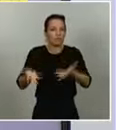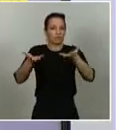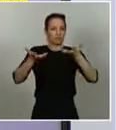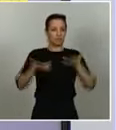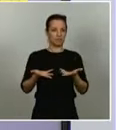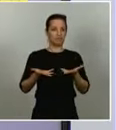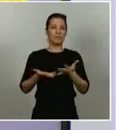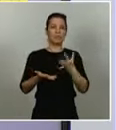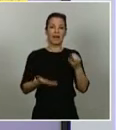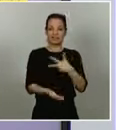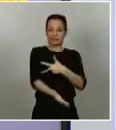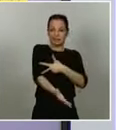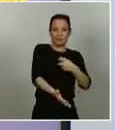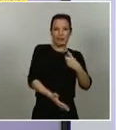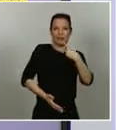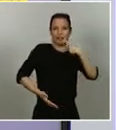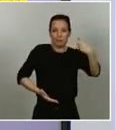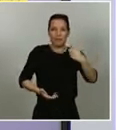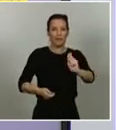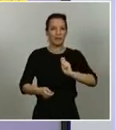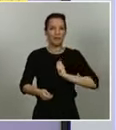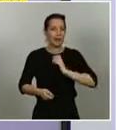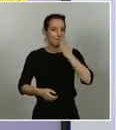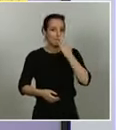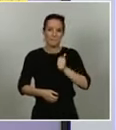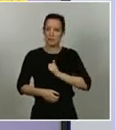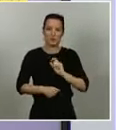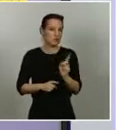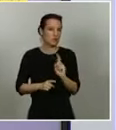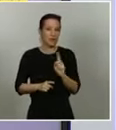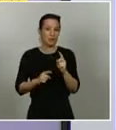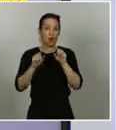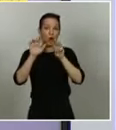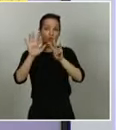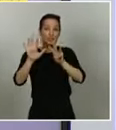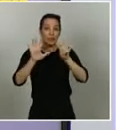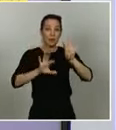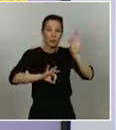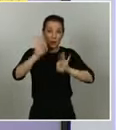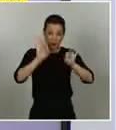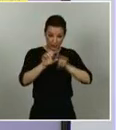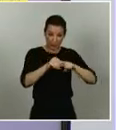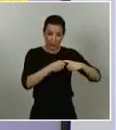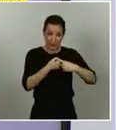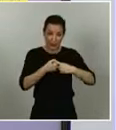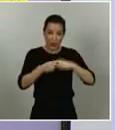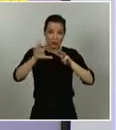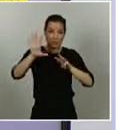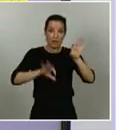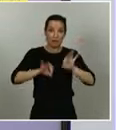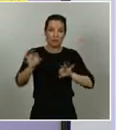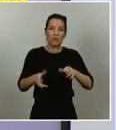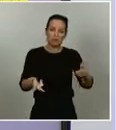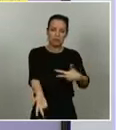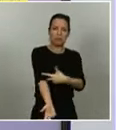biológicas. Una cosa que no esperábamos en absoluto es que 89% de estos participantes se dejaran pinchar para obtener